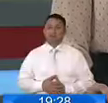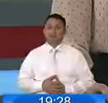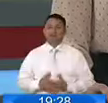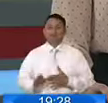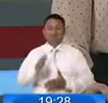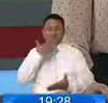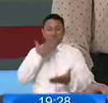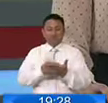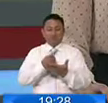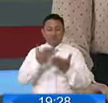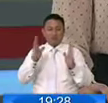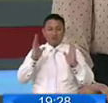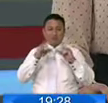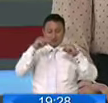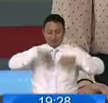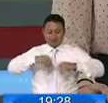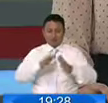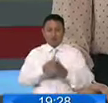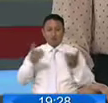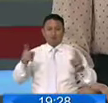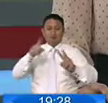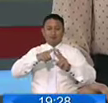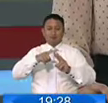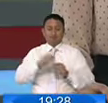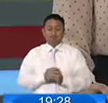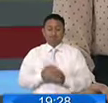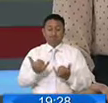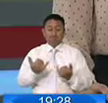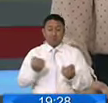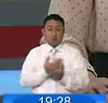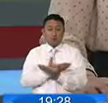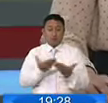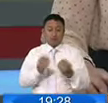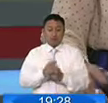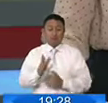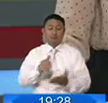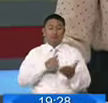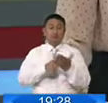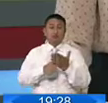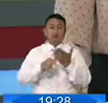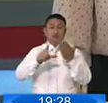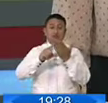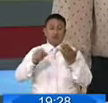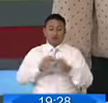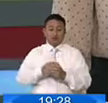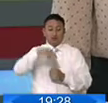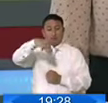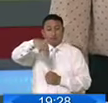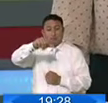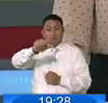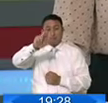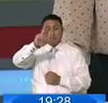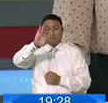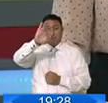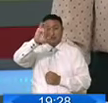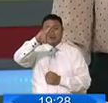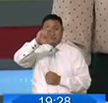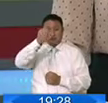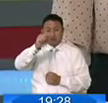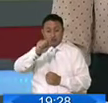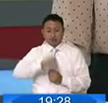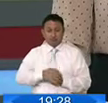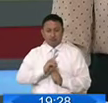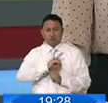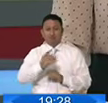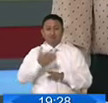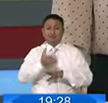gracias por seguir en sintonía del comercio tv ahora les contamos que el ministro de finanzas richard martínez habló sobre los resultados de la